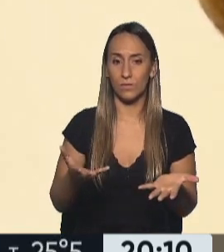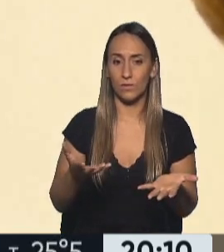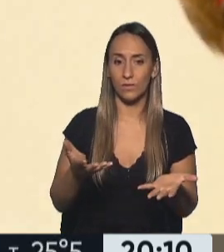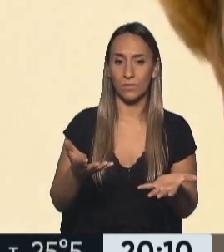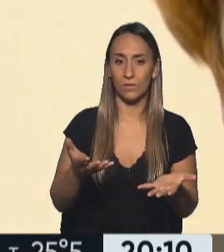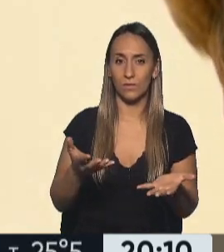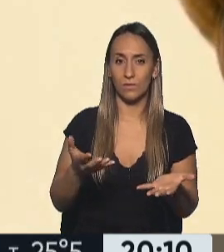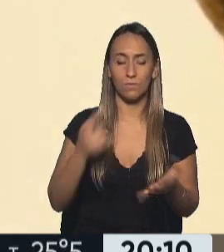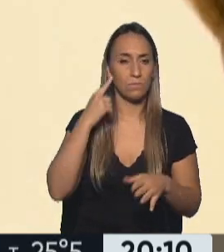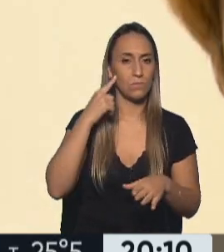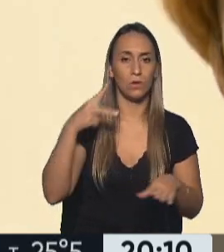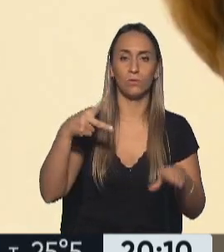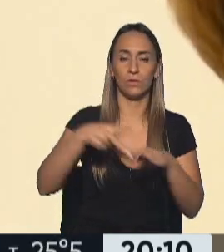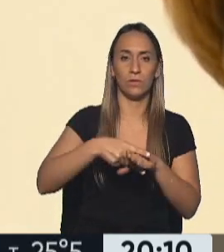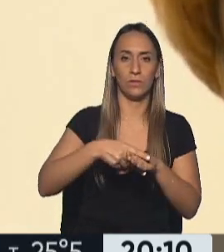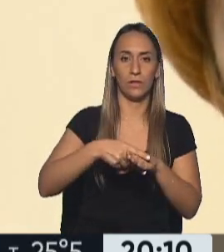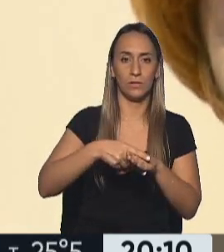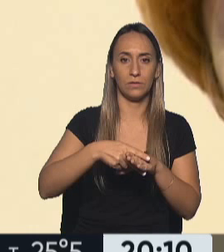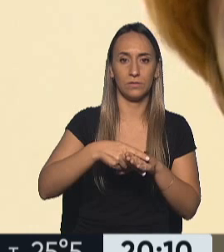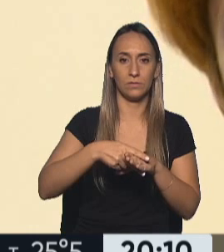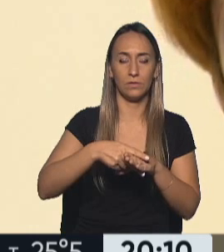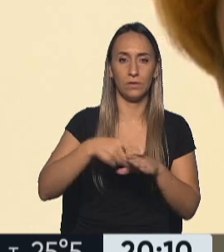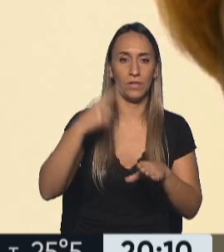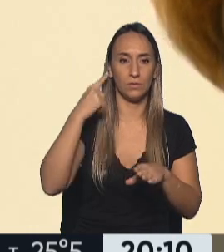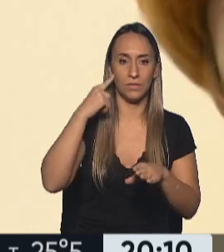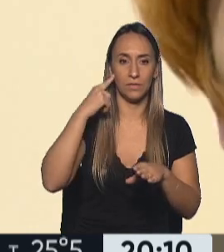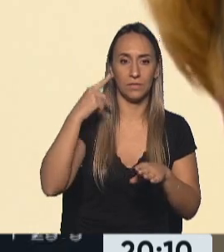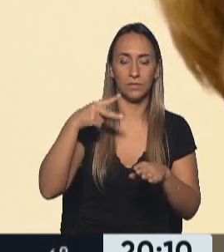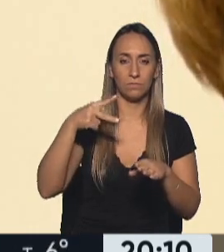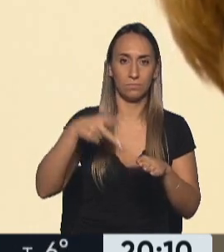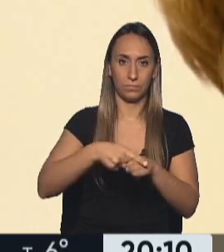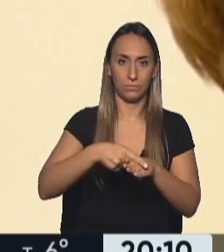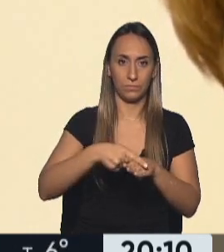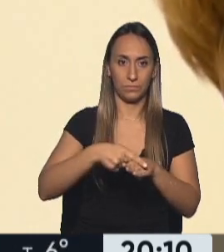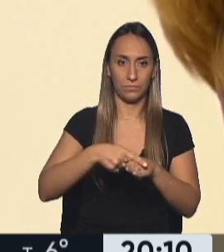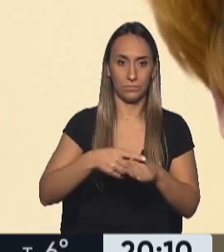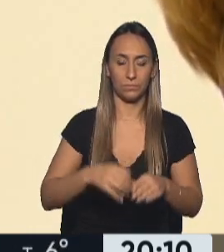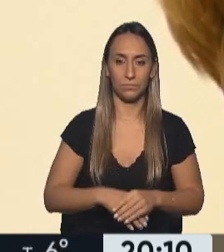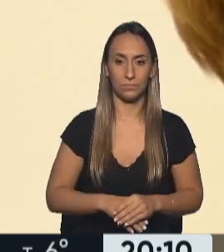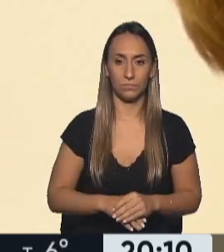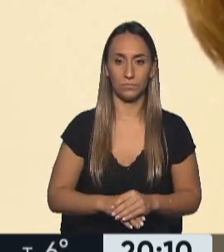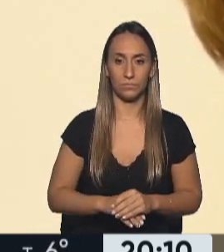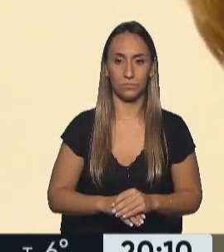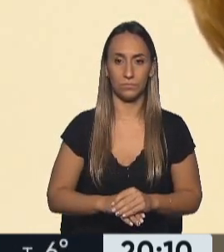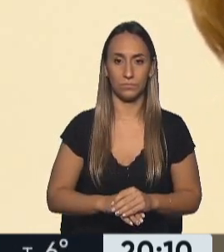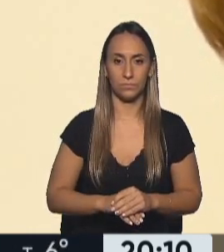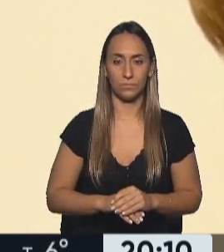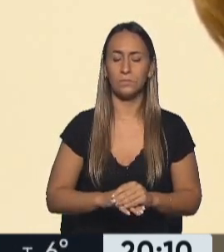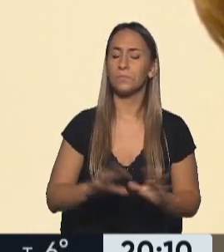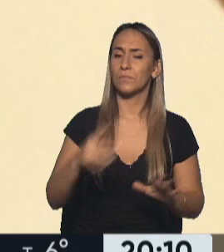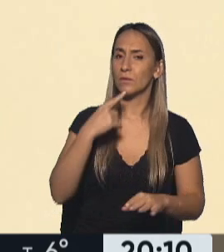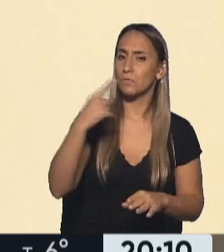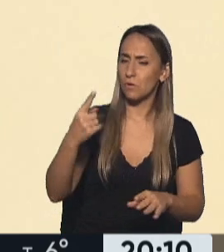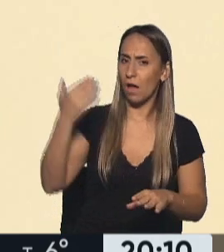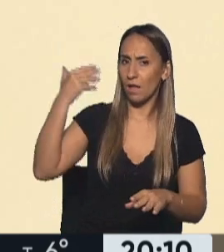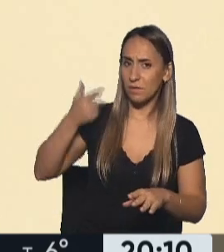dilatando el proceso por la eventual prescripción de la pena, ¿no?, y la victimización de Thelma. Bien. El proceso ya se